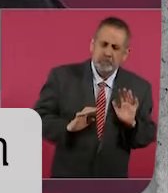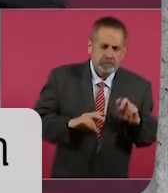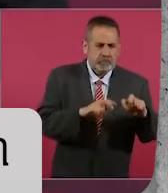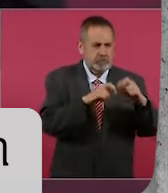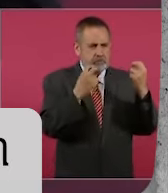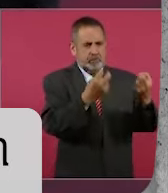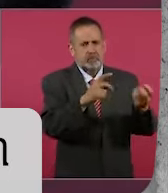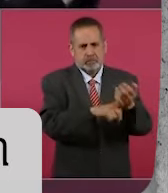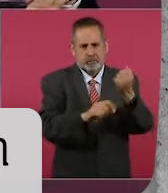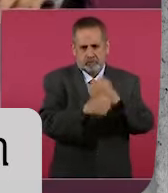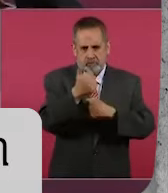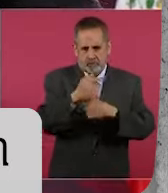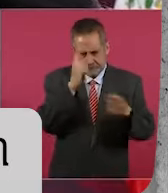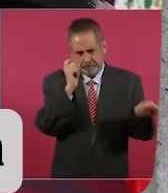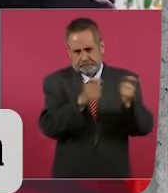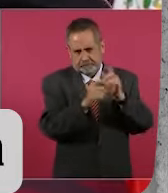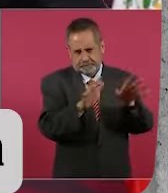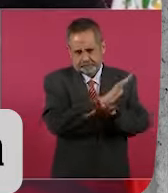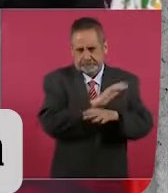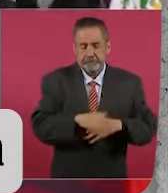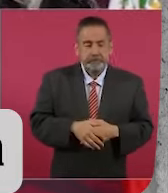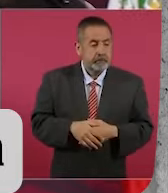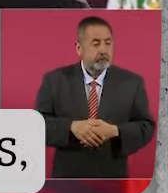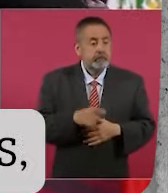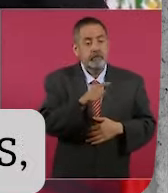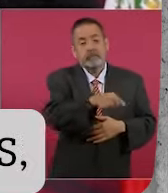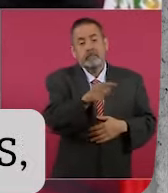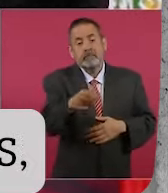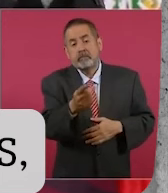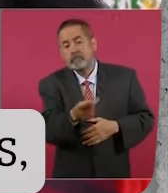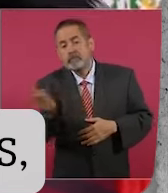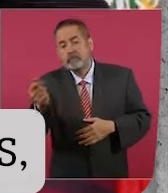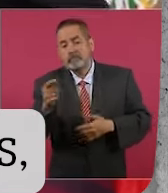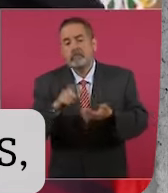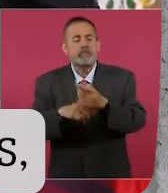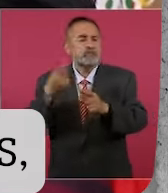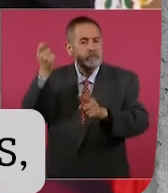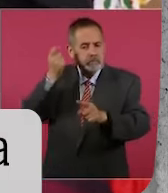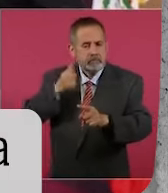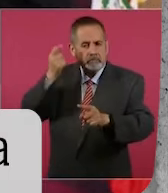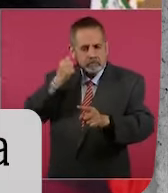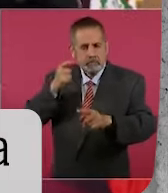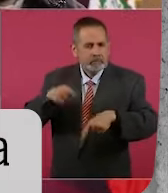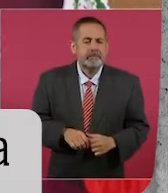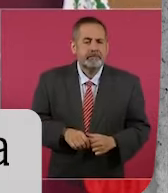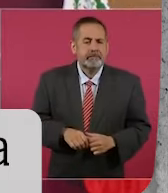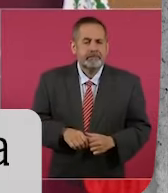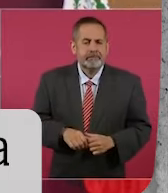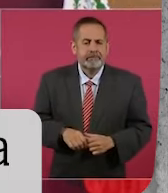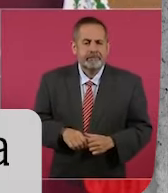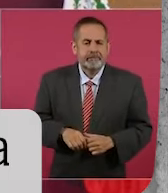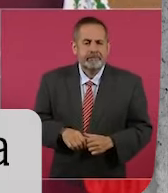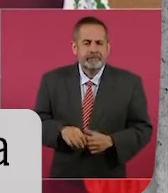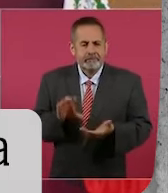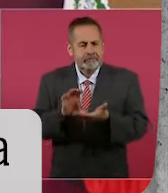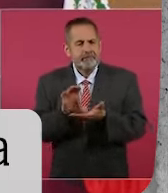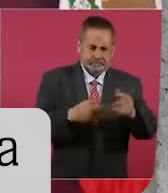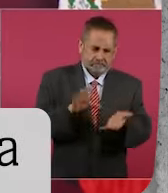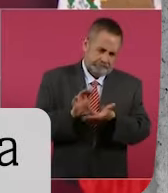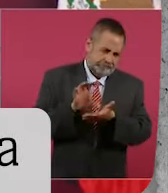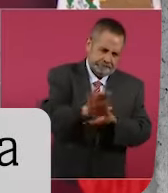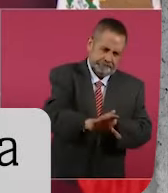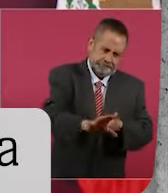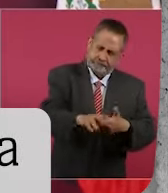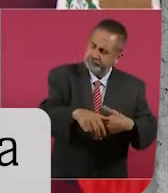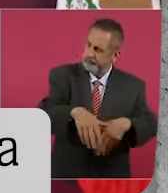se llevó a cabo un cambio, y a los que salieron les dieron pensiones, les dieron pues una recompensa,